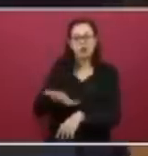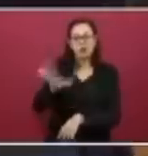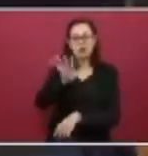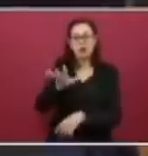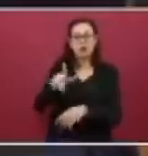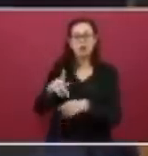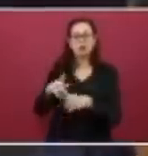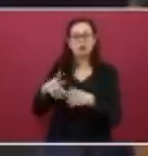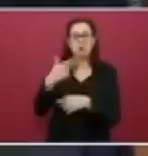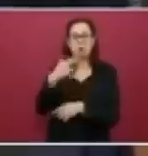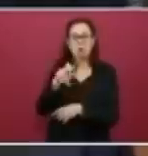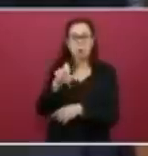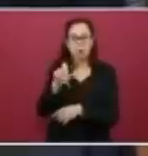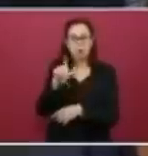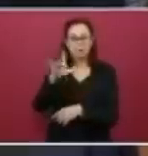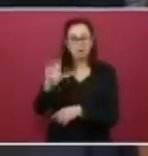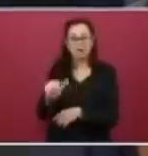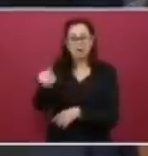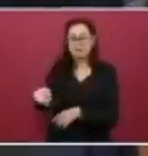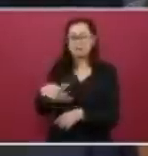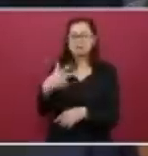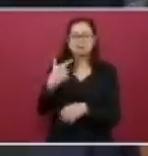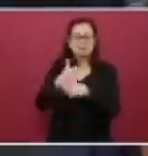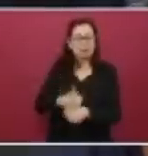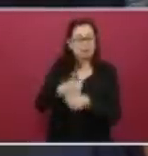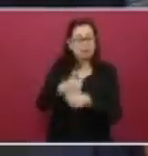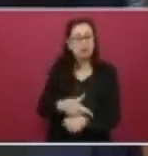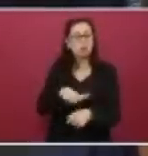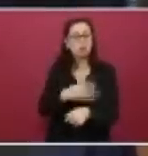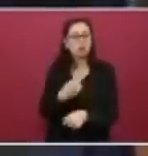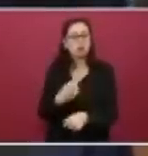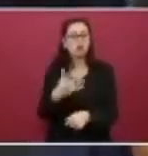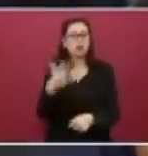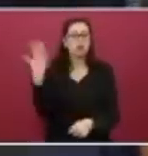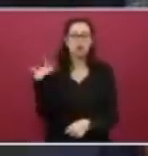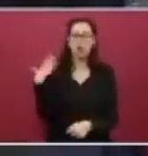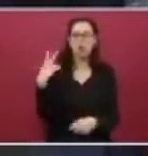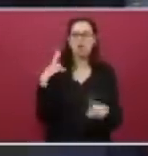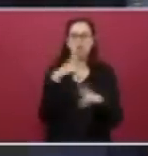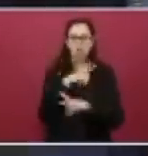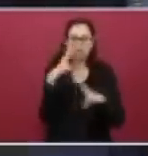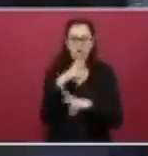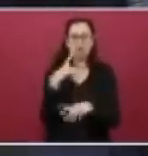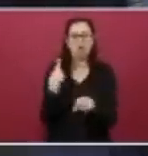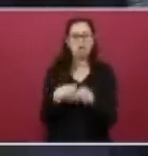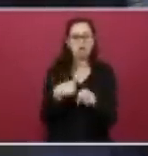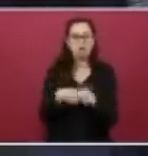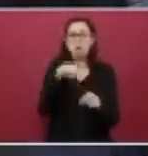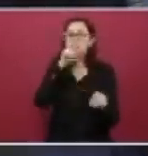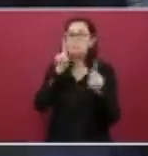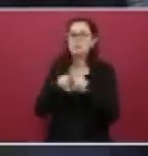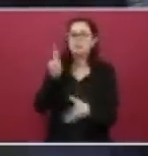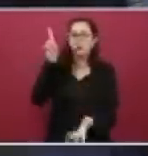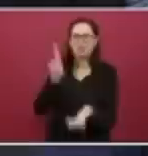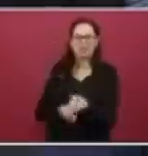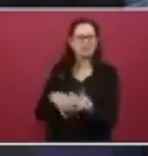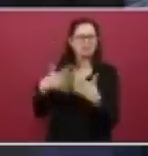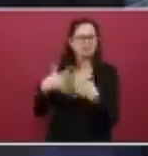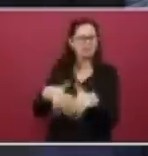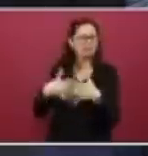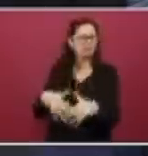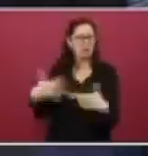municipio de huesca es el que más se ha quejado de esta situación y también de los ruidos que se volvieron insoportables al encenderla